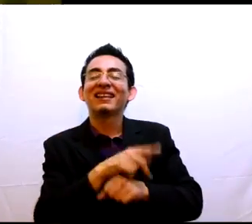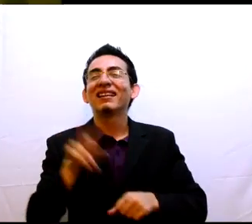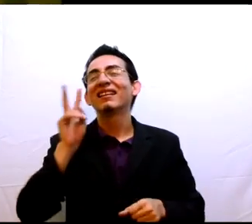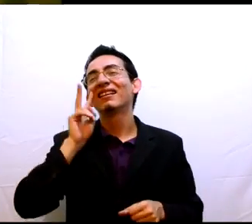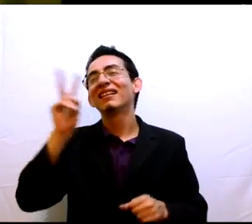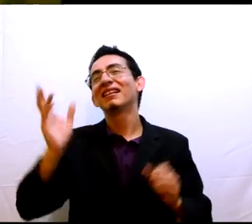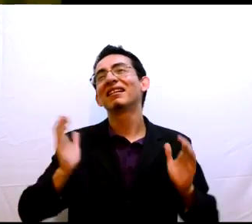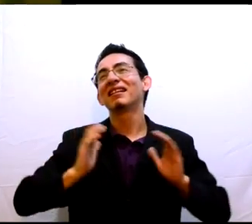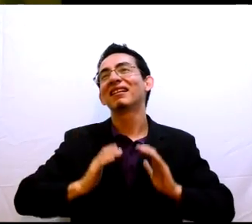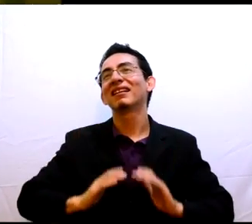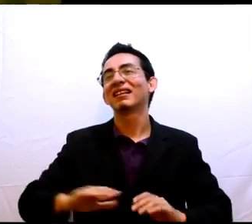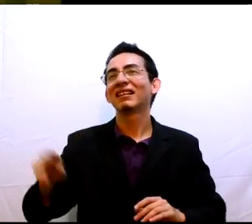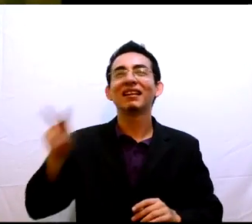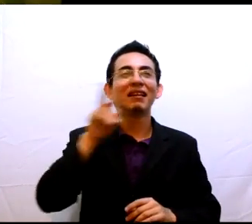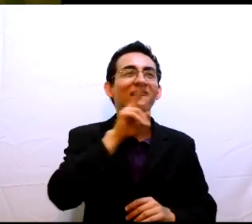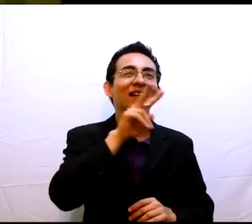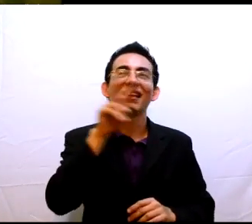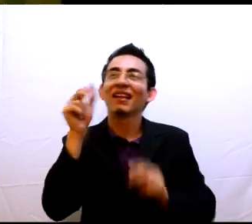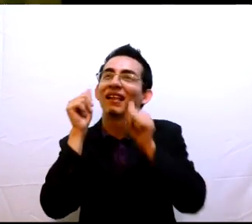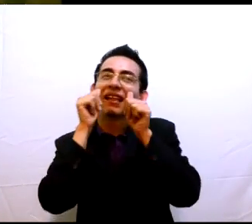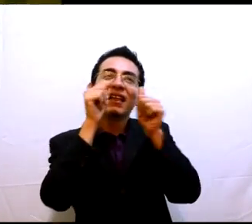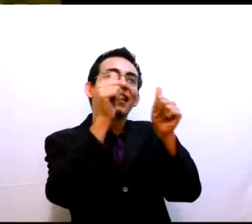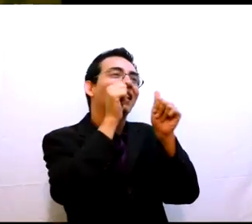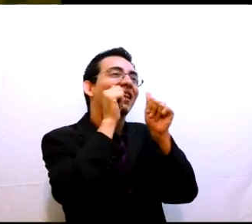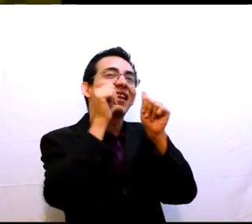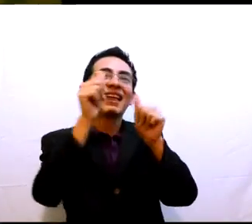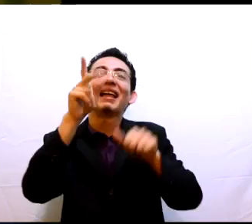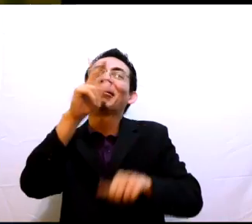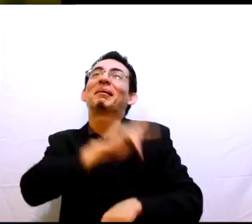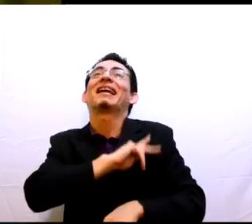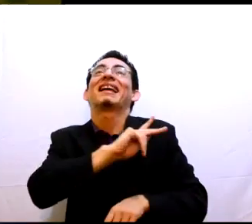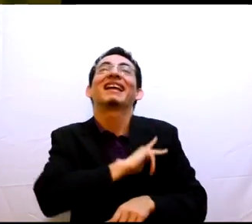miraba el traje pero no se movía el yo miraba el traje